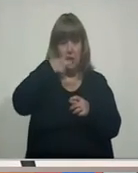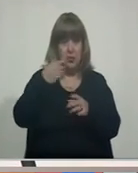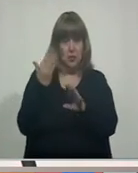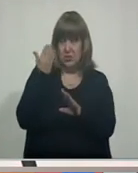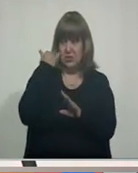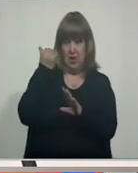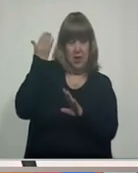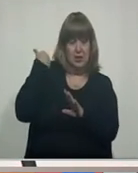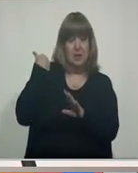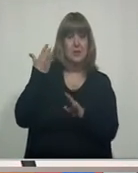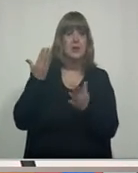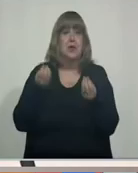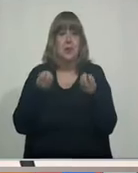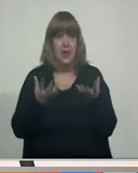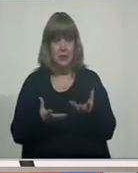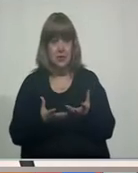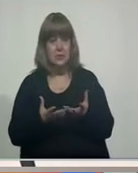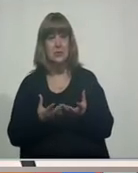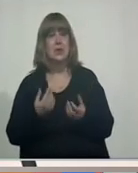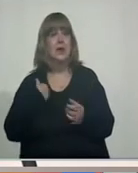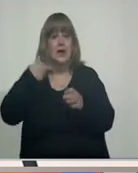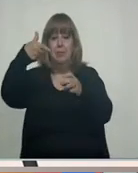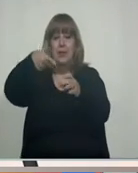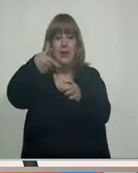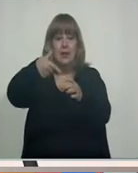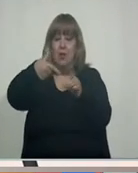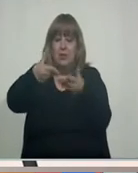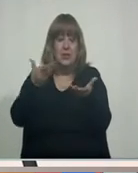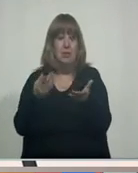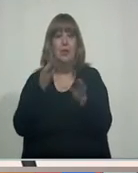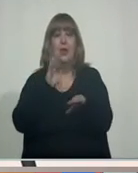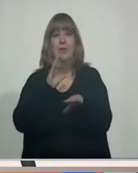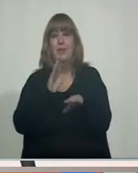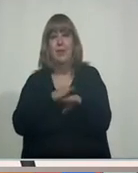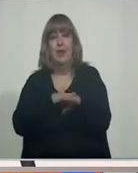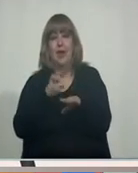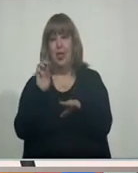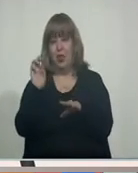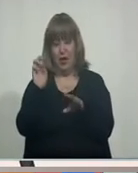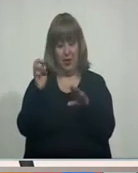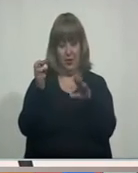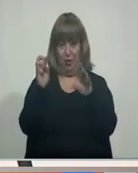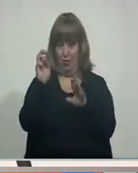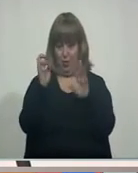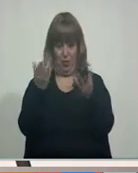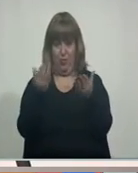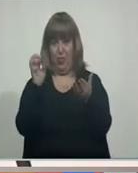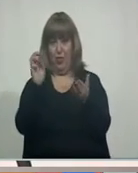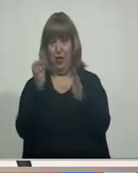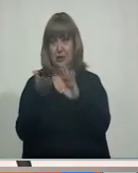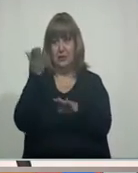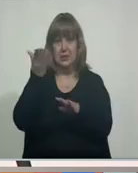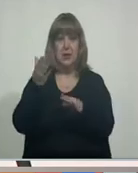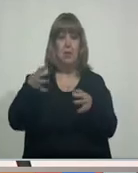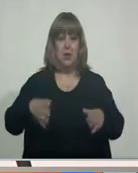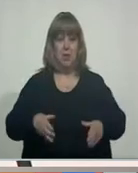a ver, los precios de los combustibles están atados a los bayones del dólar y a los que se cotiza